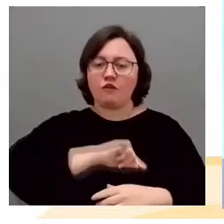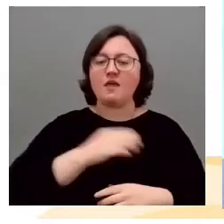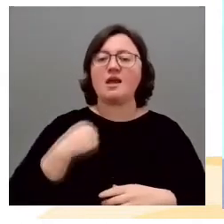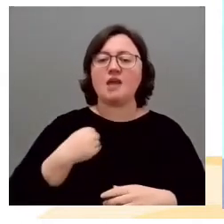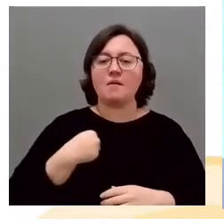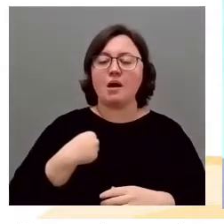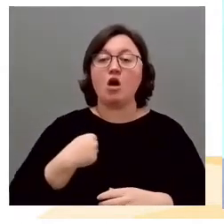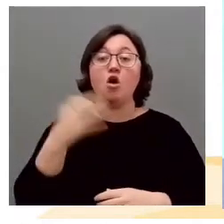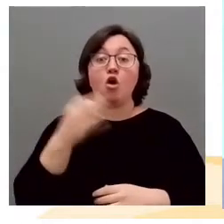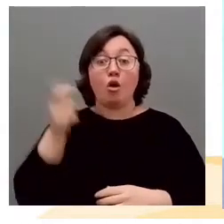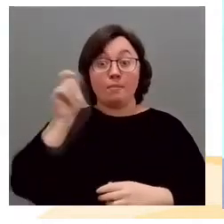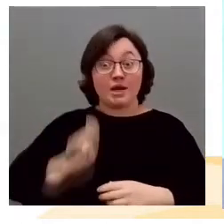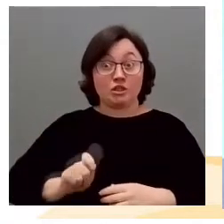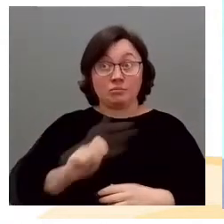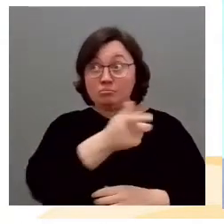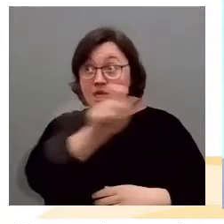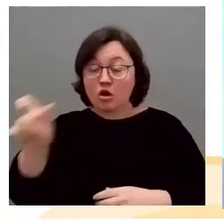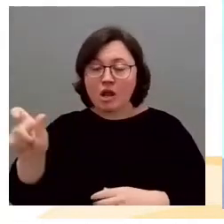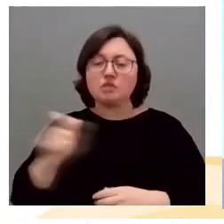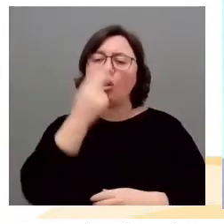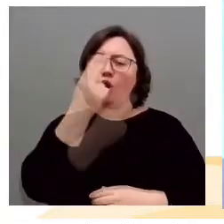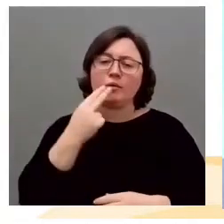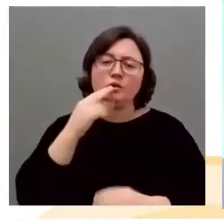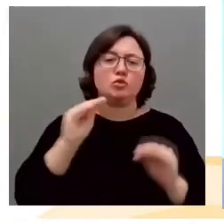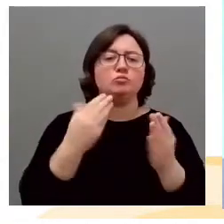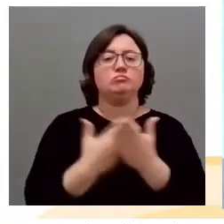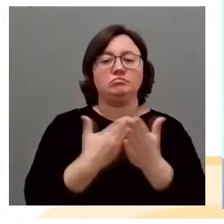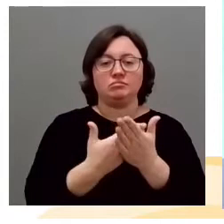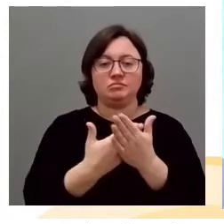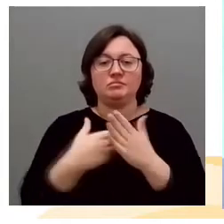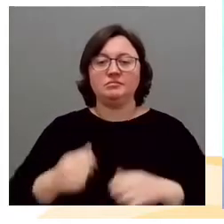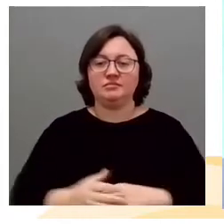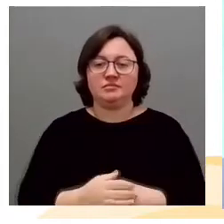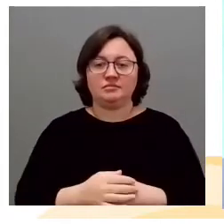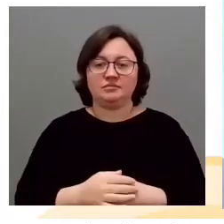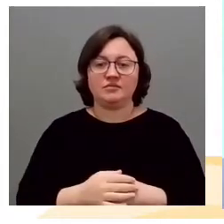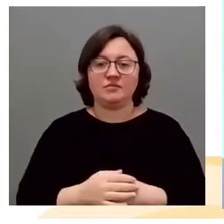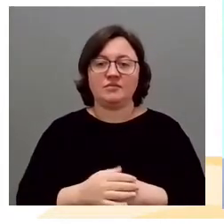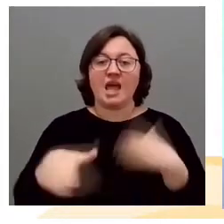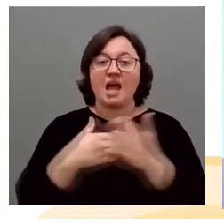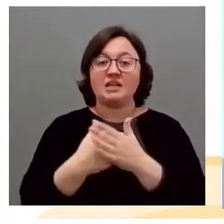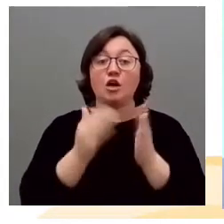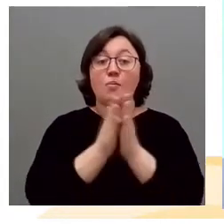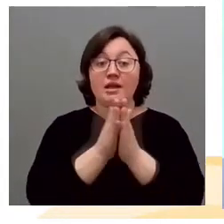de los profesionales, la atención a la parálisis cerebral o el valor de la familia.